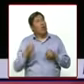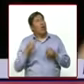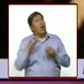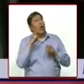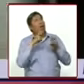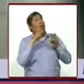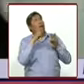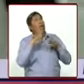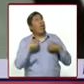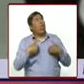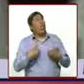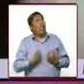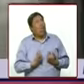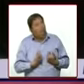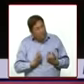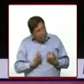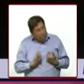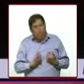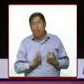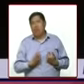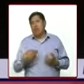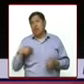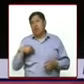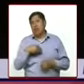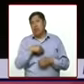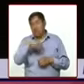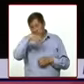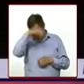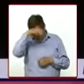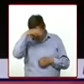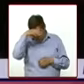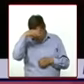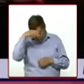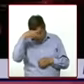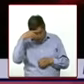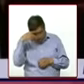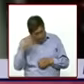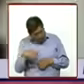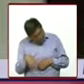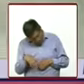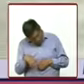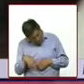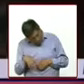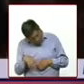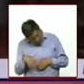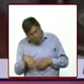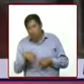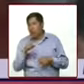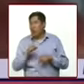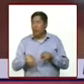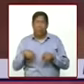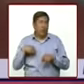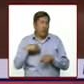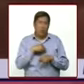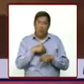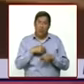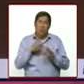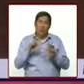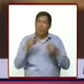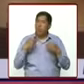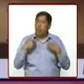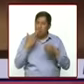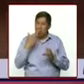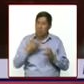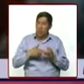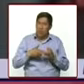Es algo cansador. Ya nosotros estamos agotados. Claro. Ya no hemos podido salir porque no contamos con combustible. No tenemos